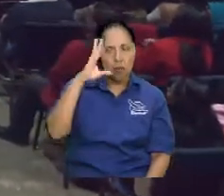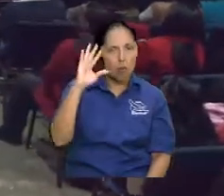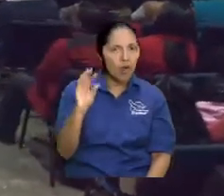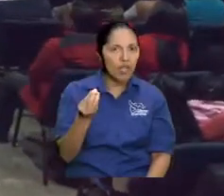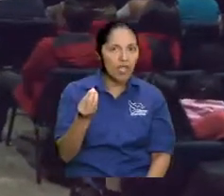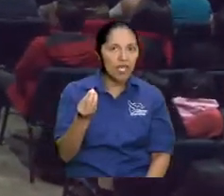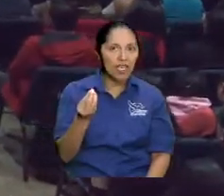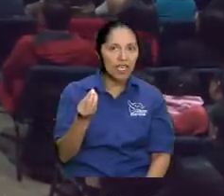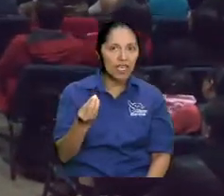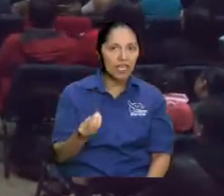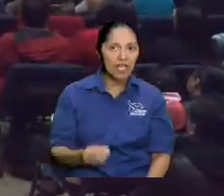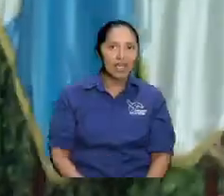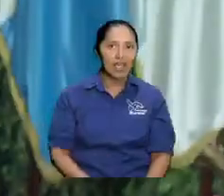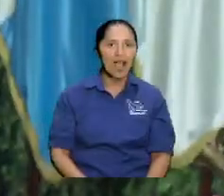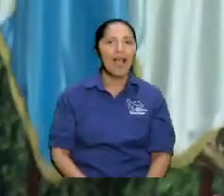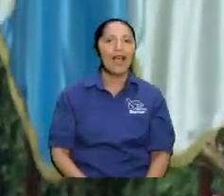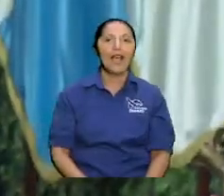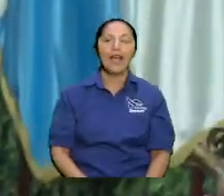tienen segmentado.